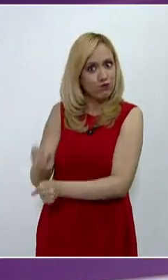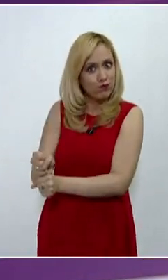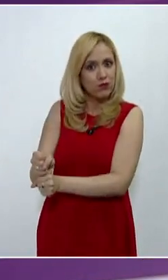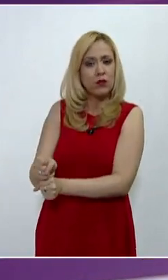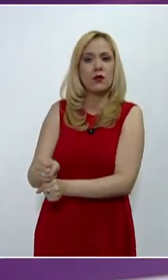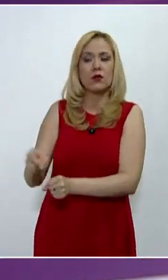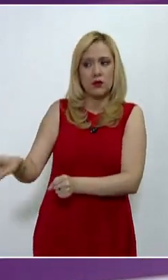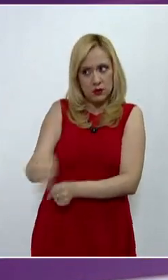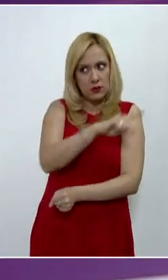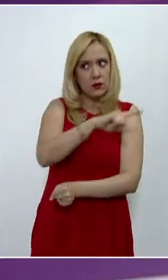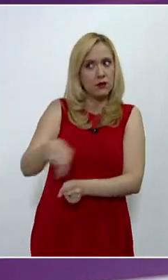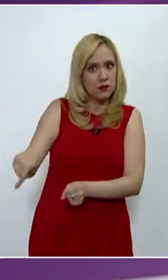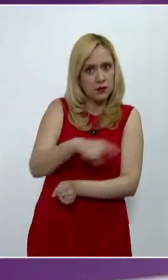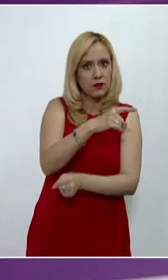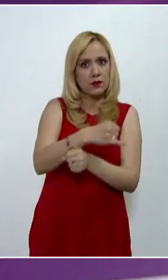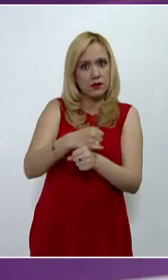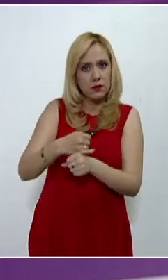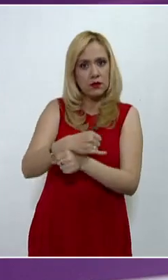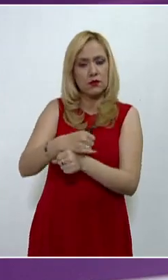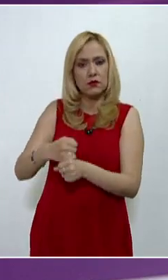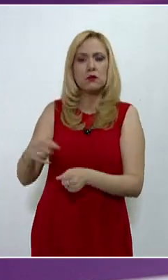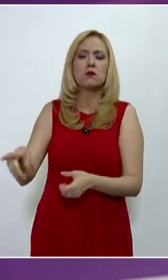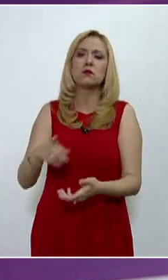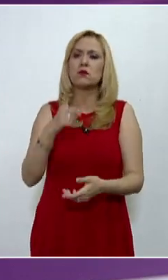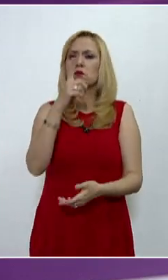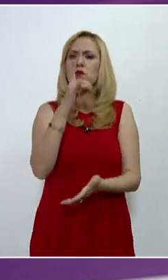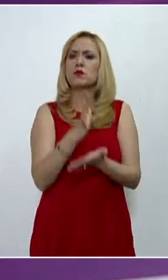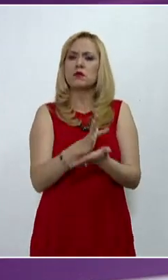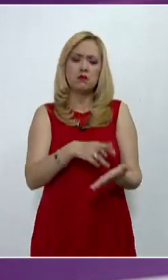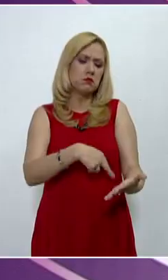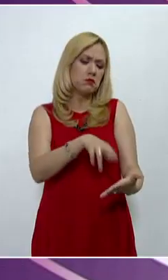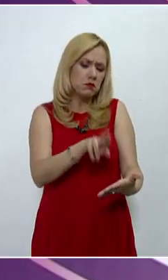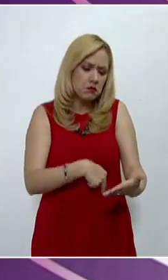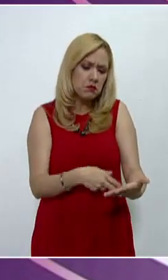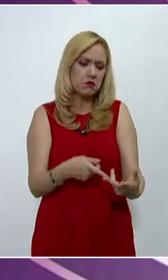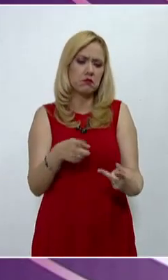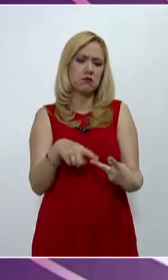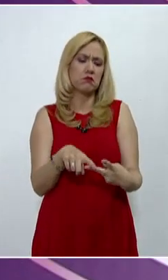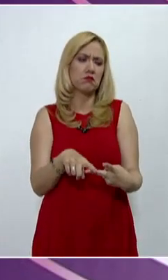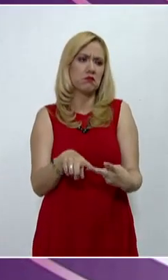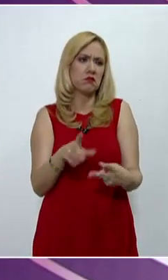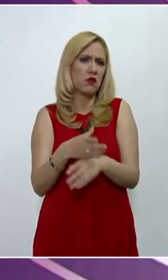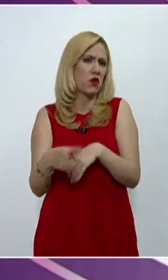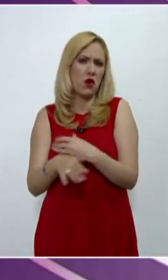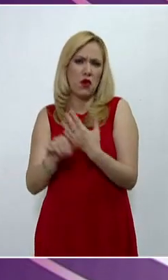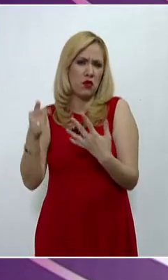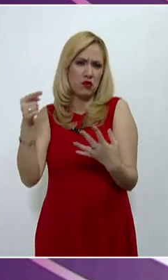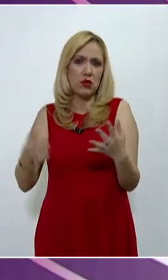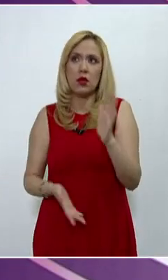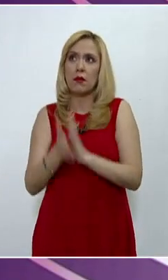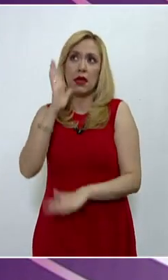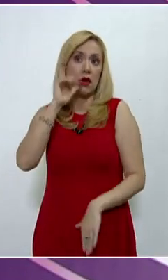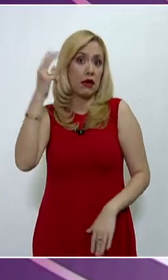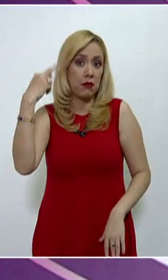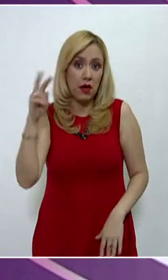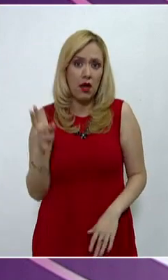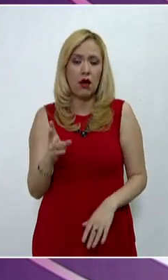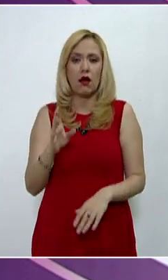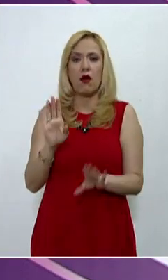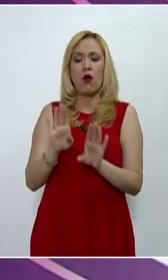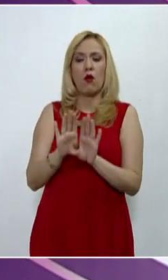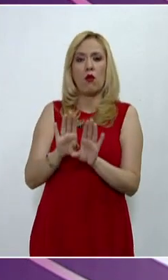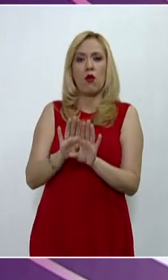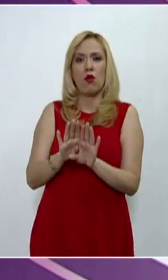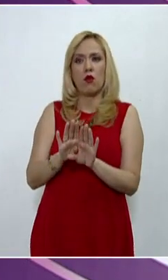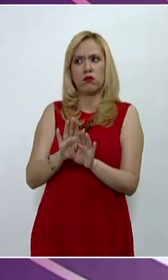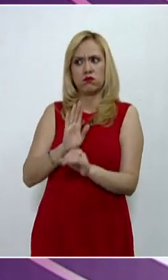pero sin la carga que supone anticipar la medida extrema que dispone el Estado para castigar